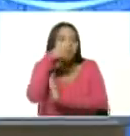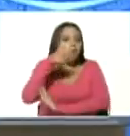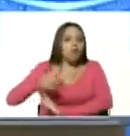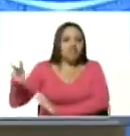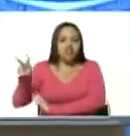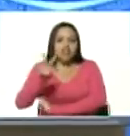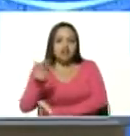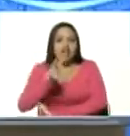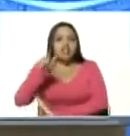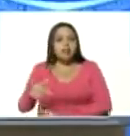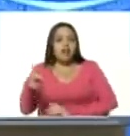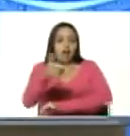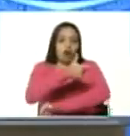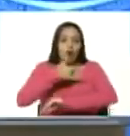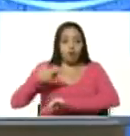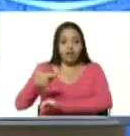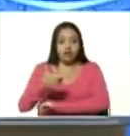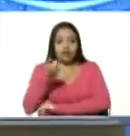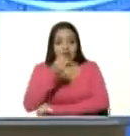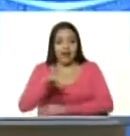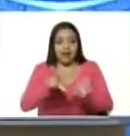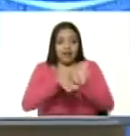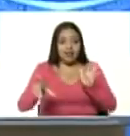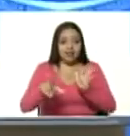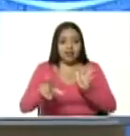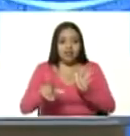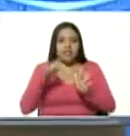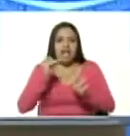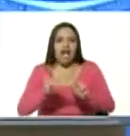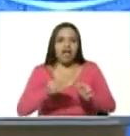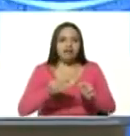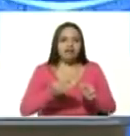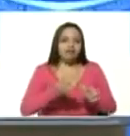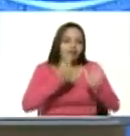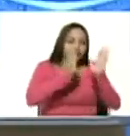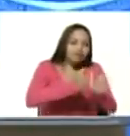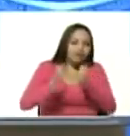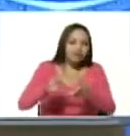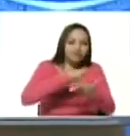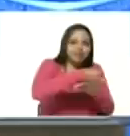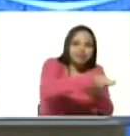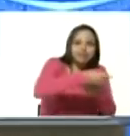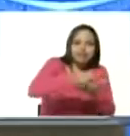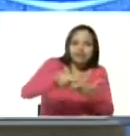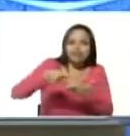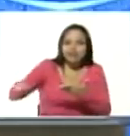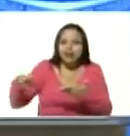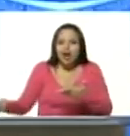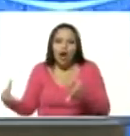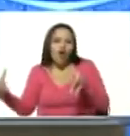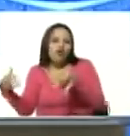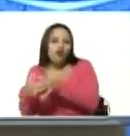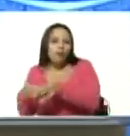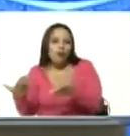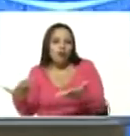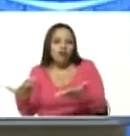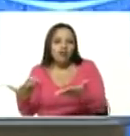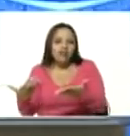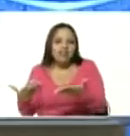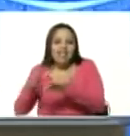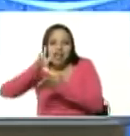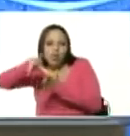Venezuela y a su gobierno legítimo, y distribuidos entre una cueva de Alibaba y los